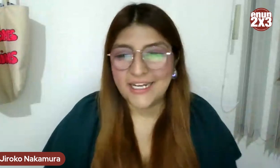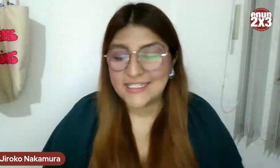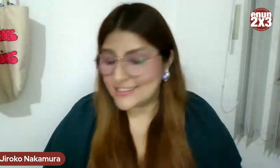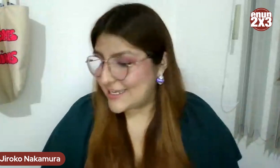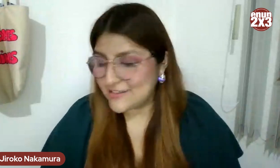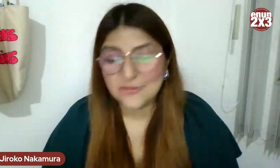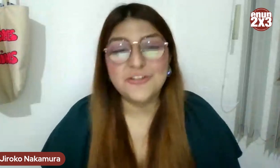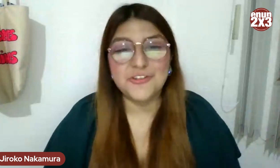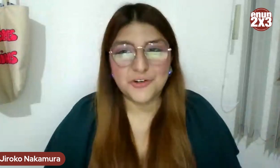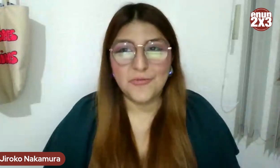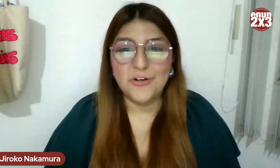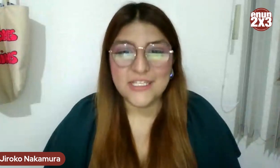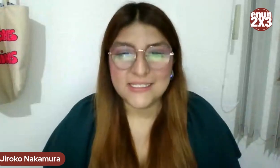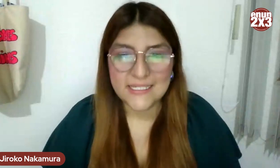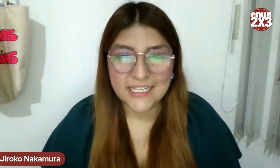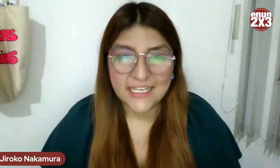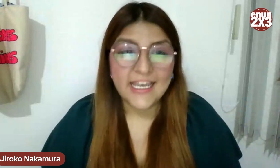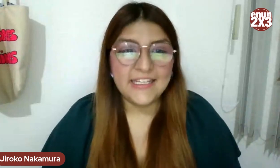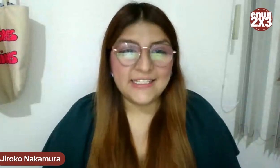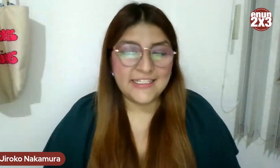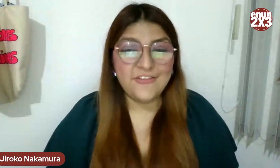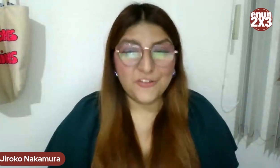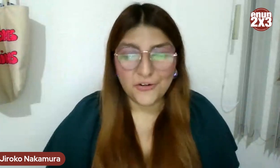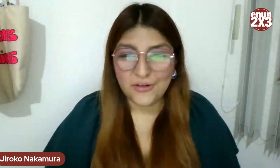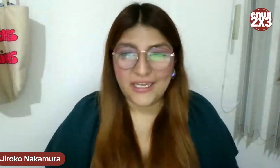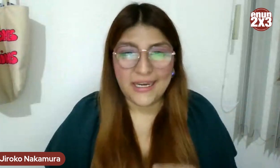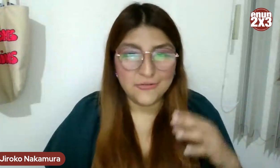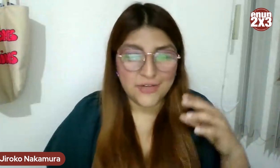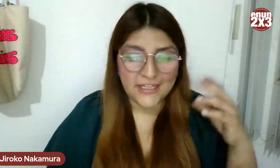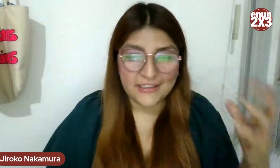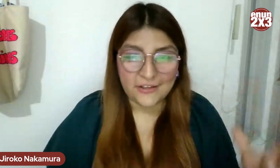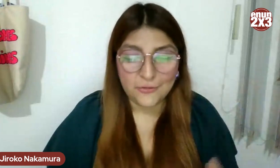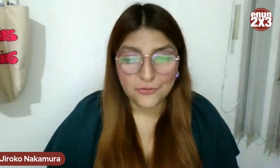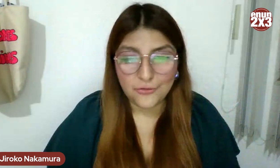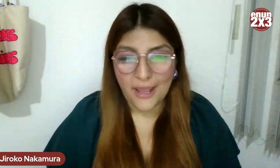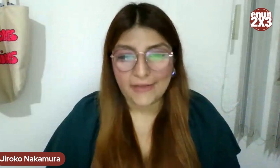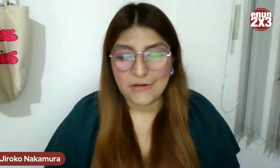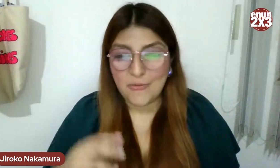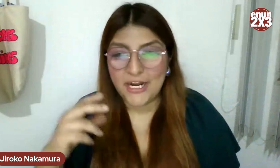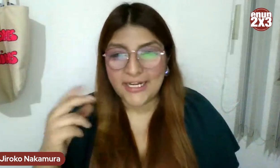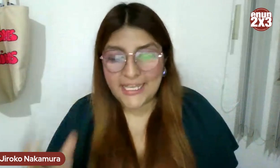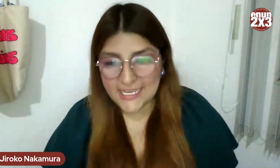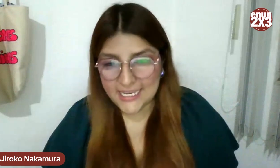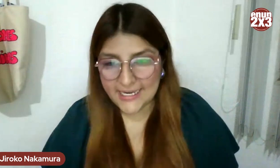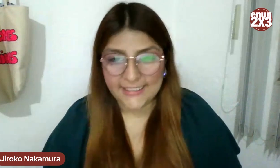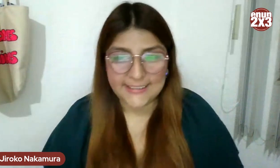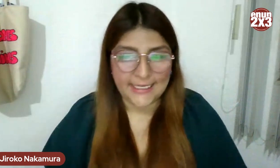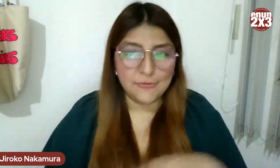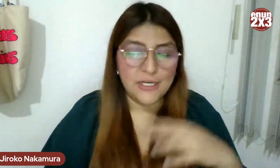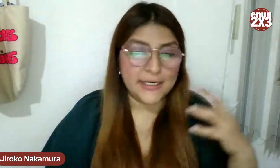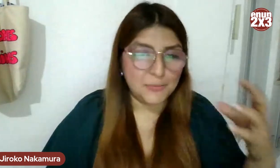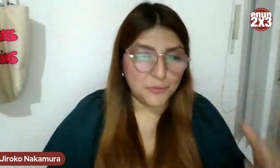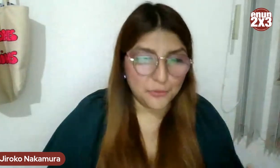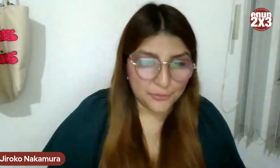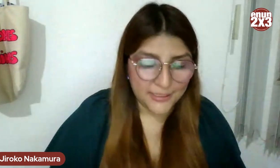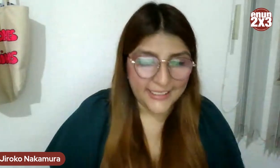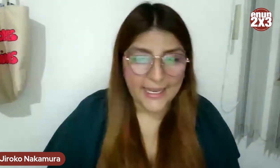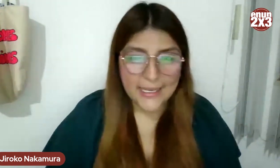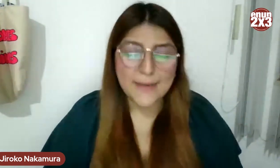de muchas maneras? Hasta es curioso cómo lo dicen, entre tanto que una dictadura, que una monarquía, que se acabó